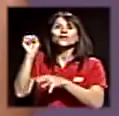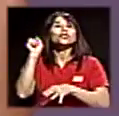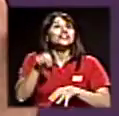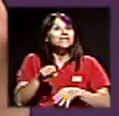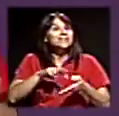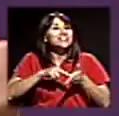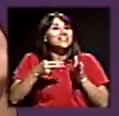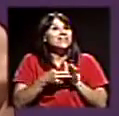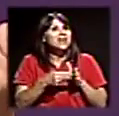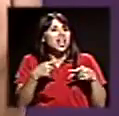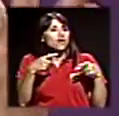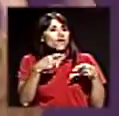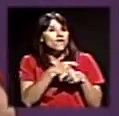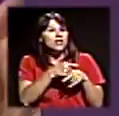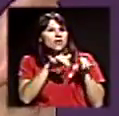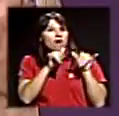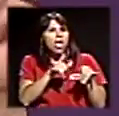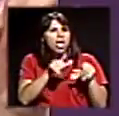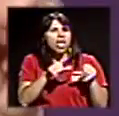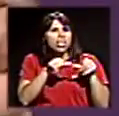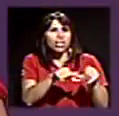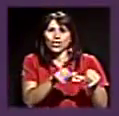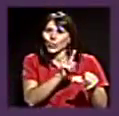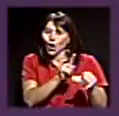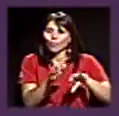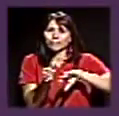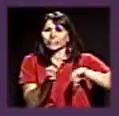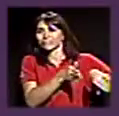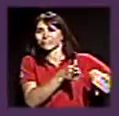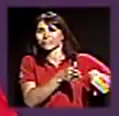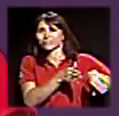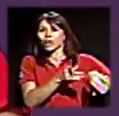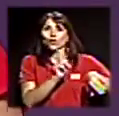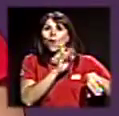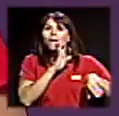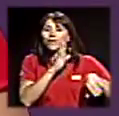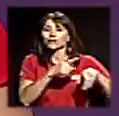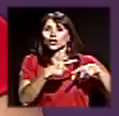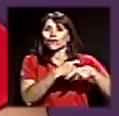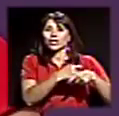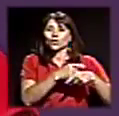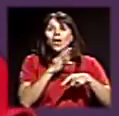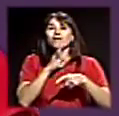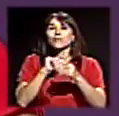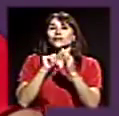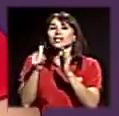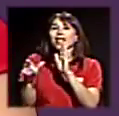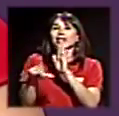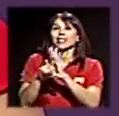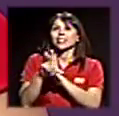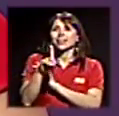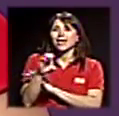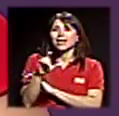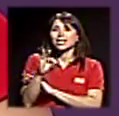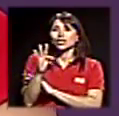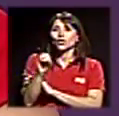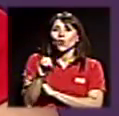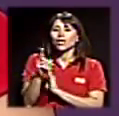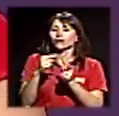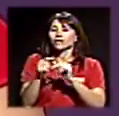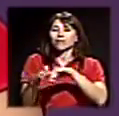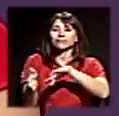conflicto, no es como quedarse en el delito, en este caso no hablamos de conflicto, sino de delito. Entonces trascienden el delito a otra